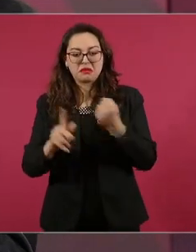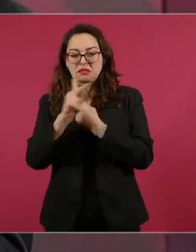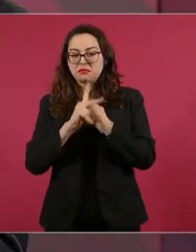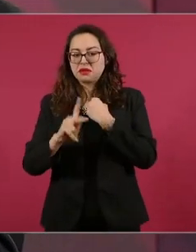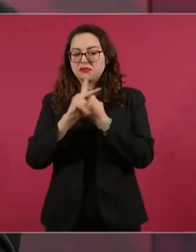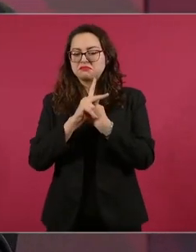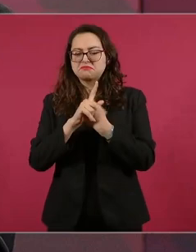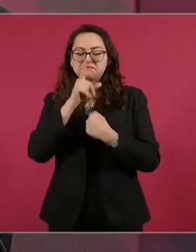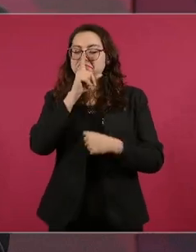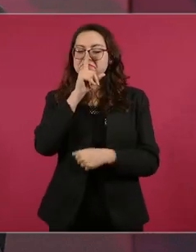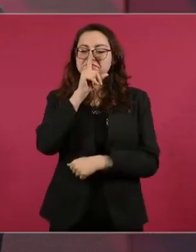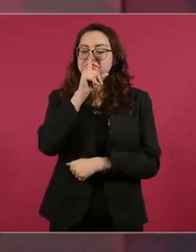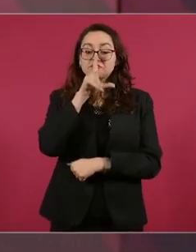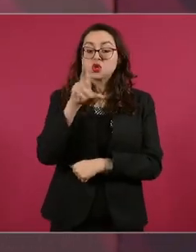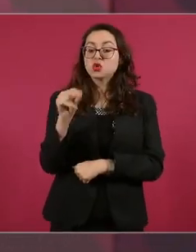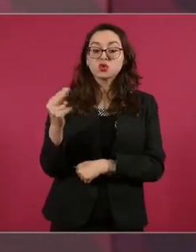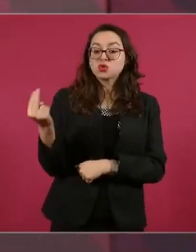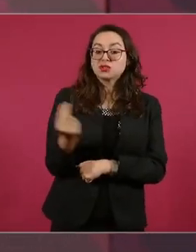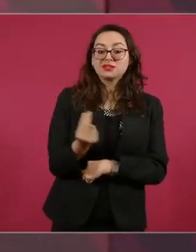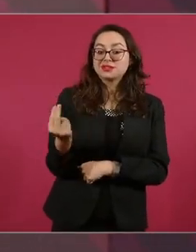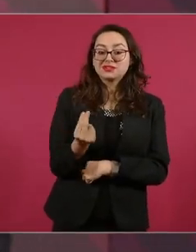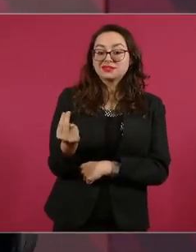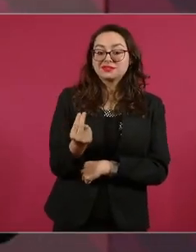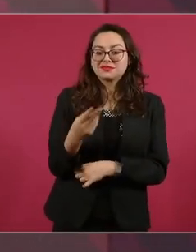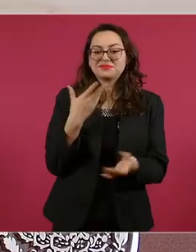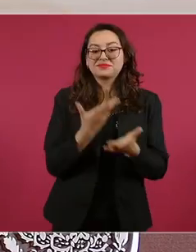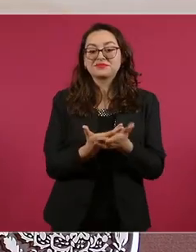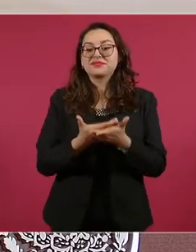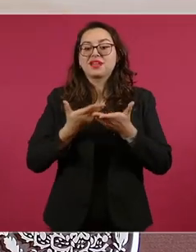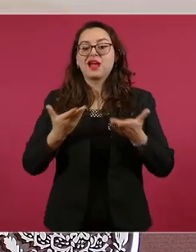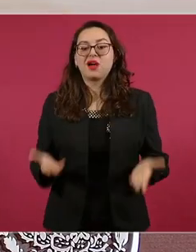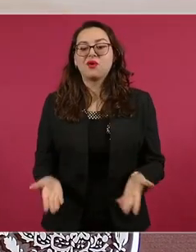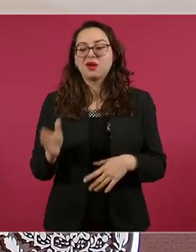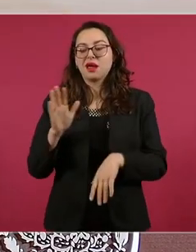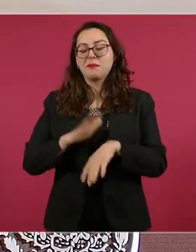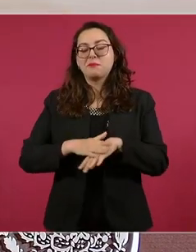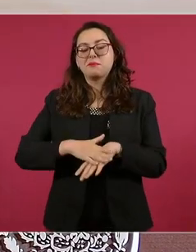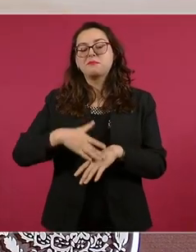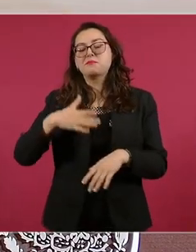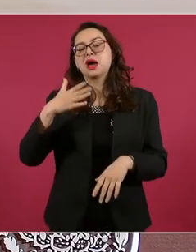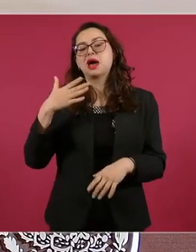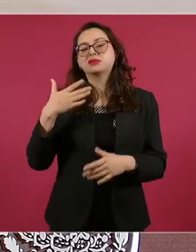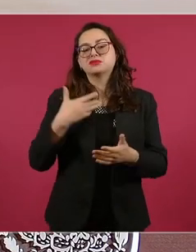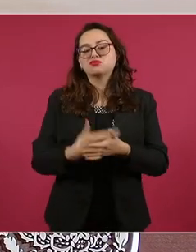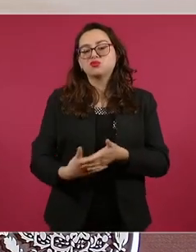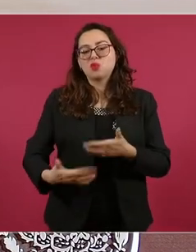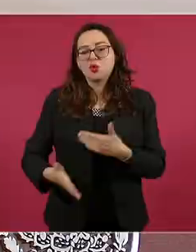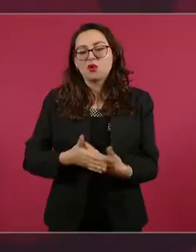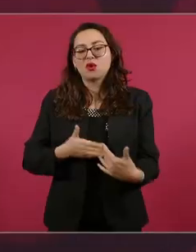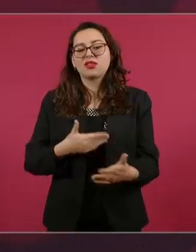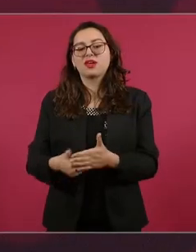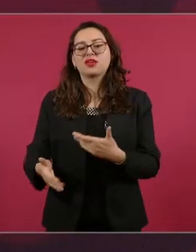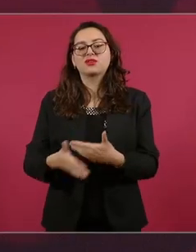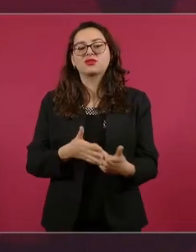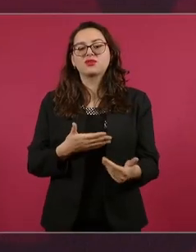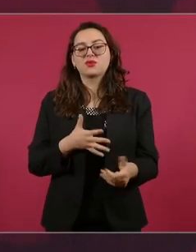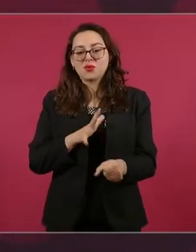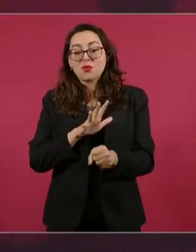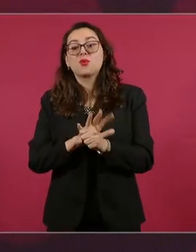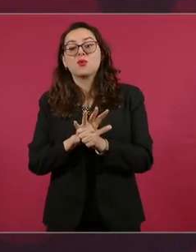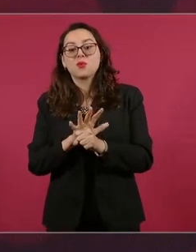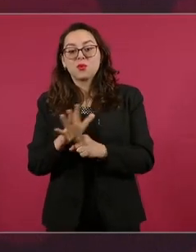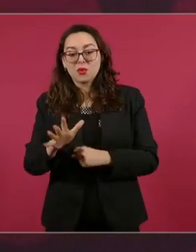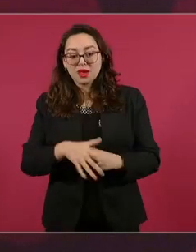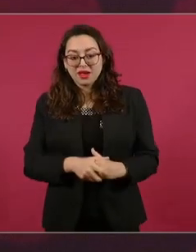Ahora lo que está de moda es lo que llaman